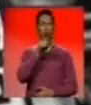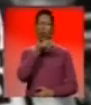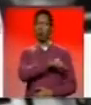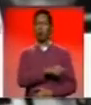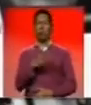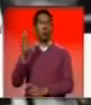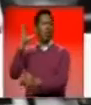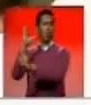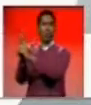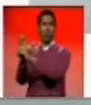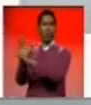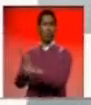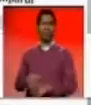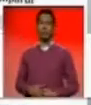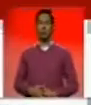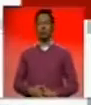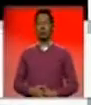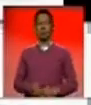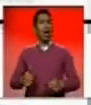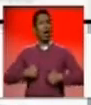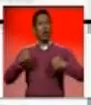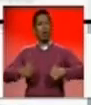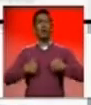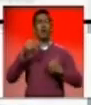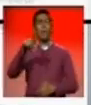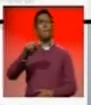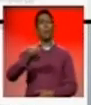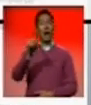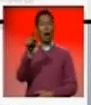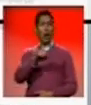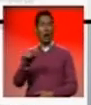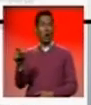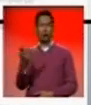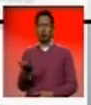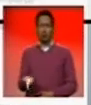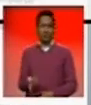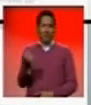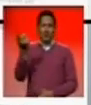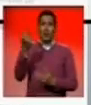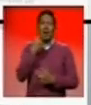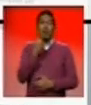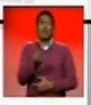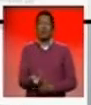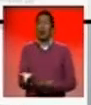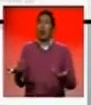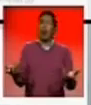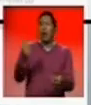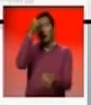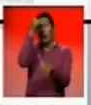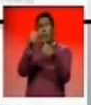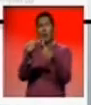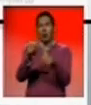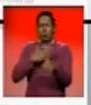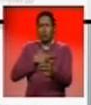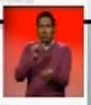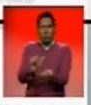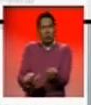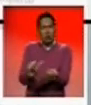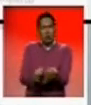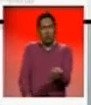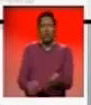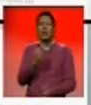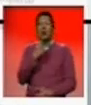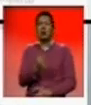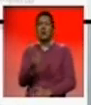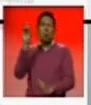al exasambleísta. El candidato Andrés Páez siente que descubrió el agua tibia y usando la memoria de nuestros ausentes, denuncia a